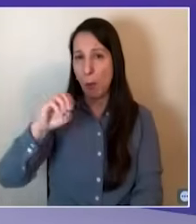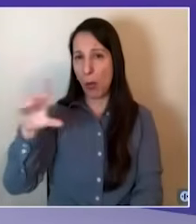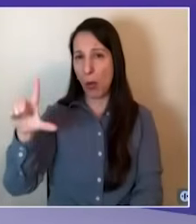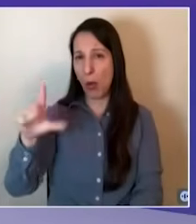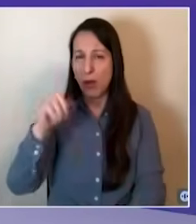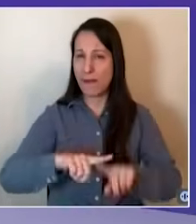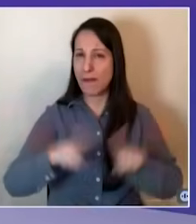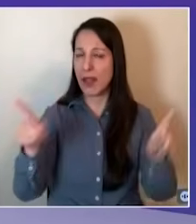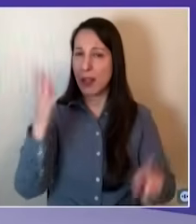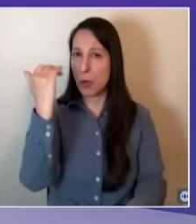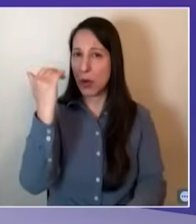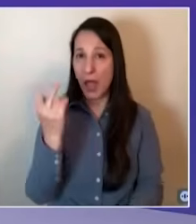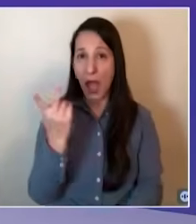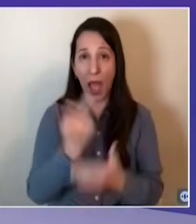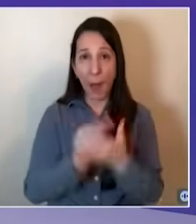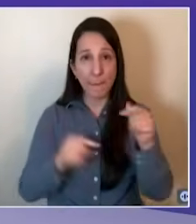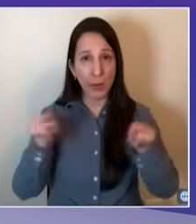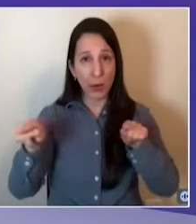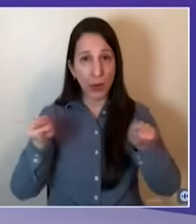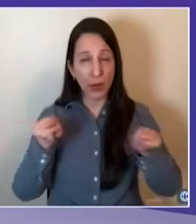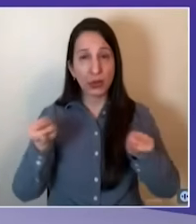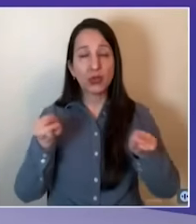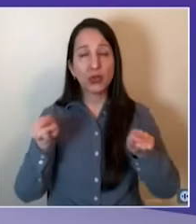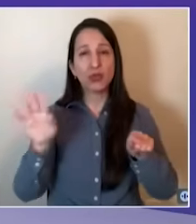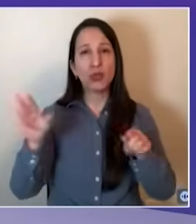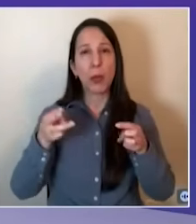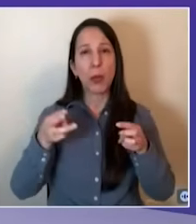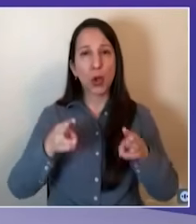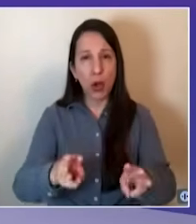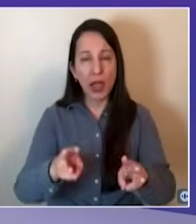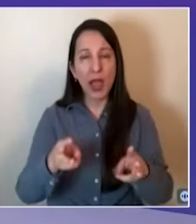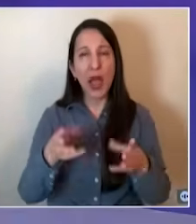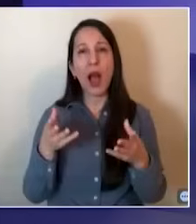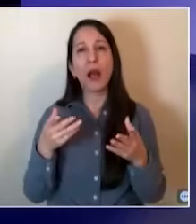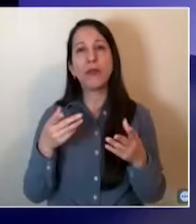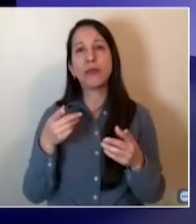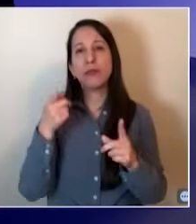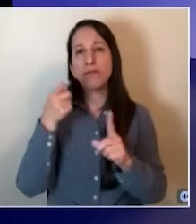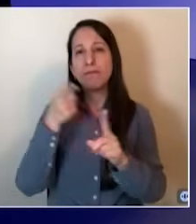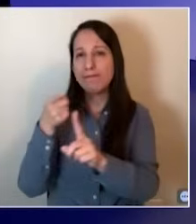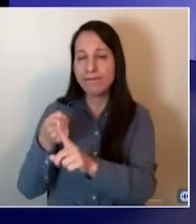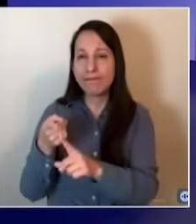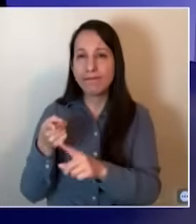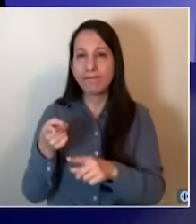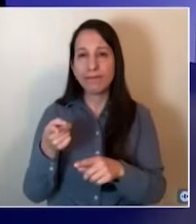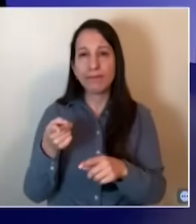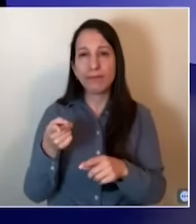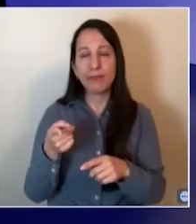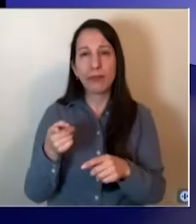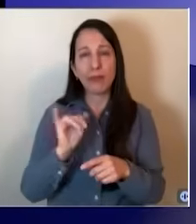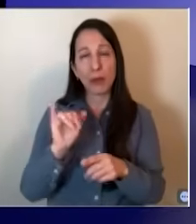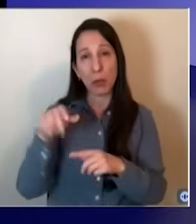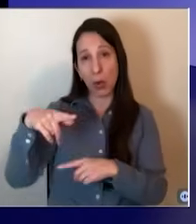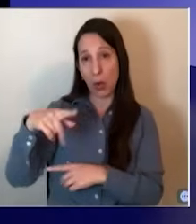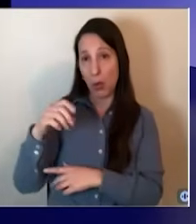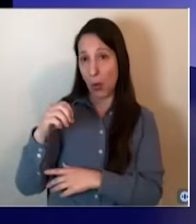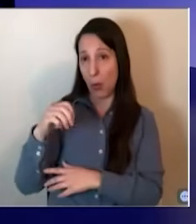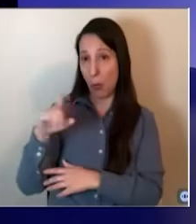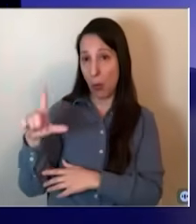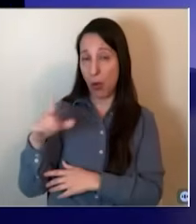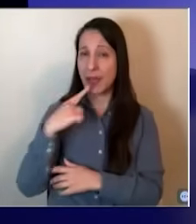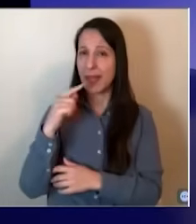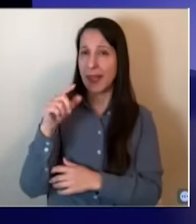ambos estudios en la metodología y en el alcance de cada uno, bueno, veíamos como la OPOL decía que tenía